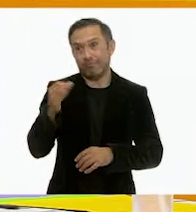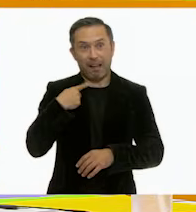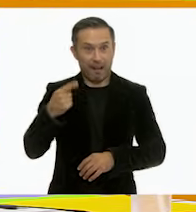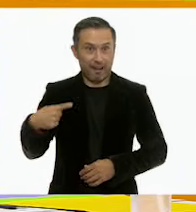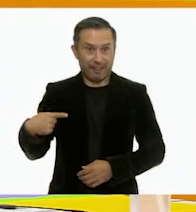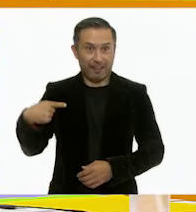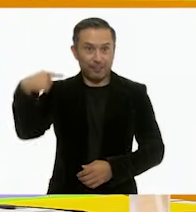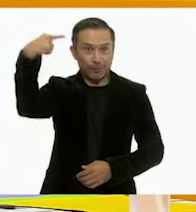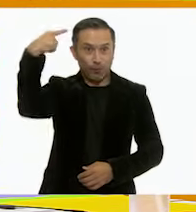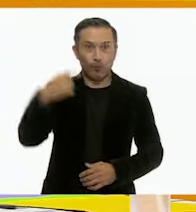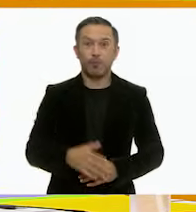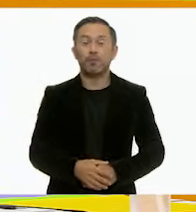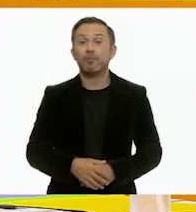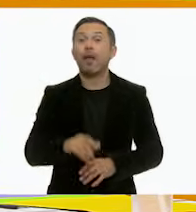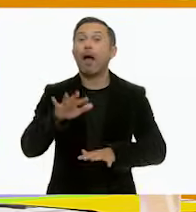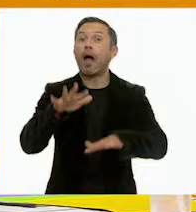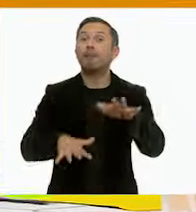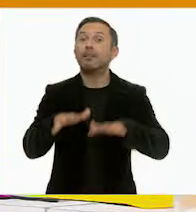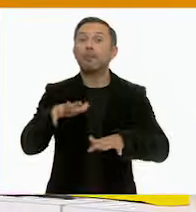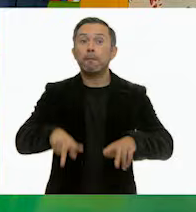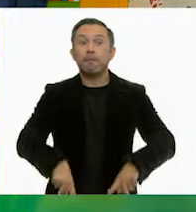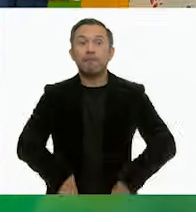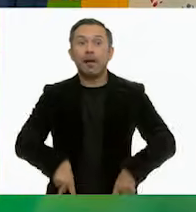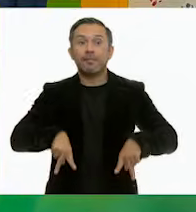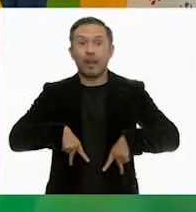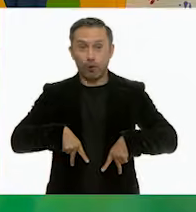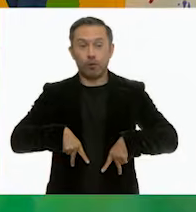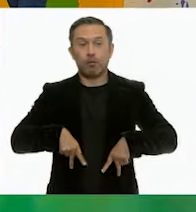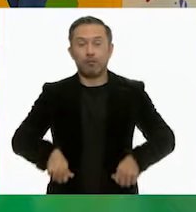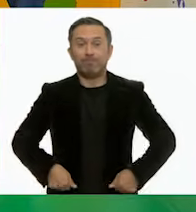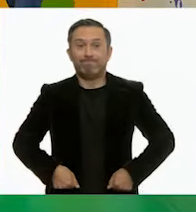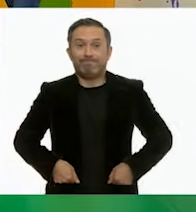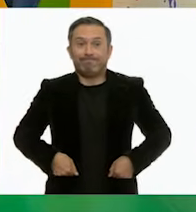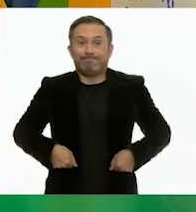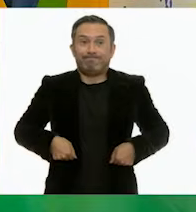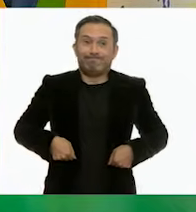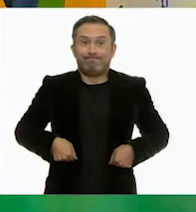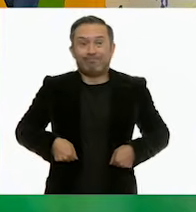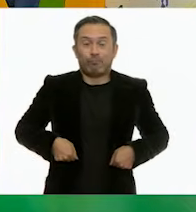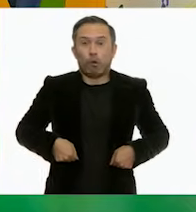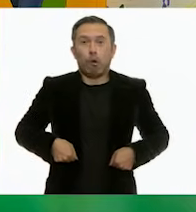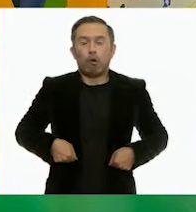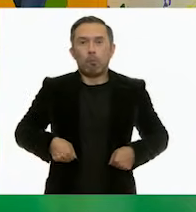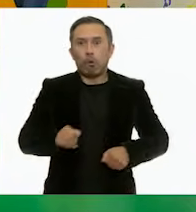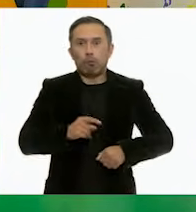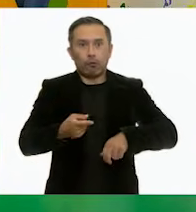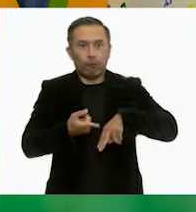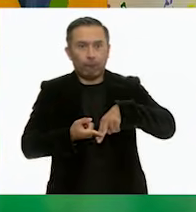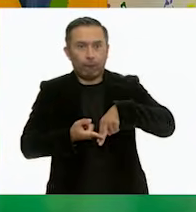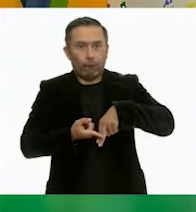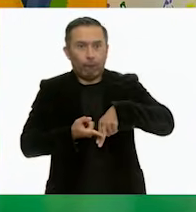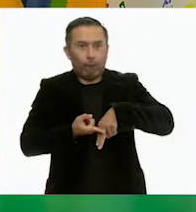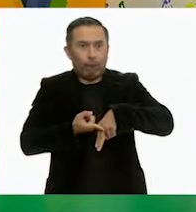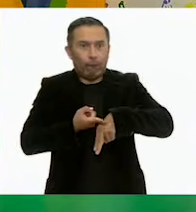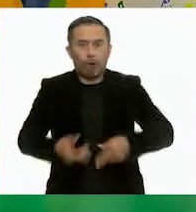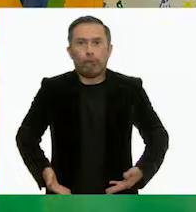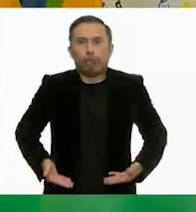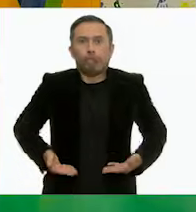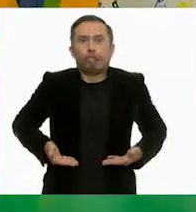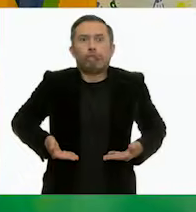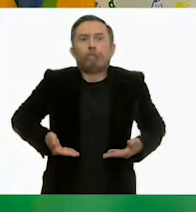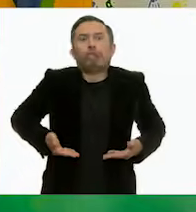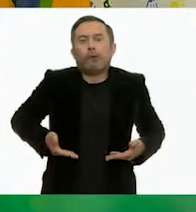veces los pantalones ya no nos quedan igual y dicen que nos quedan de brincacharcos, ¿verdad? Y de esa manera